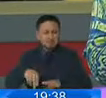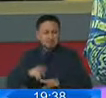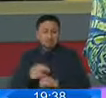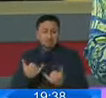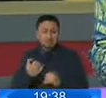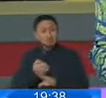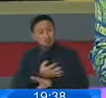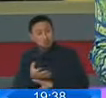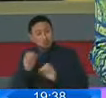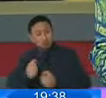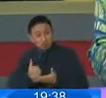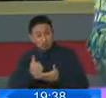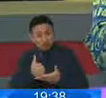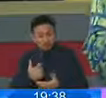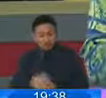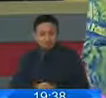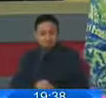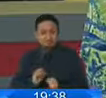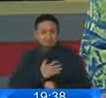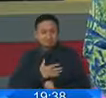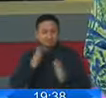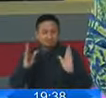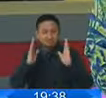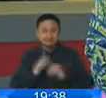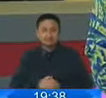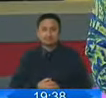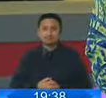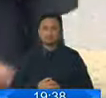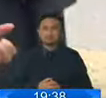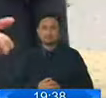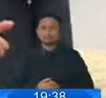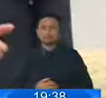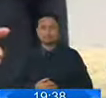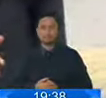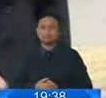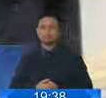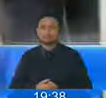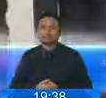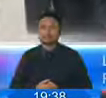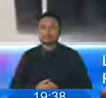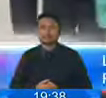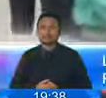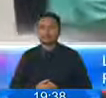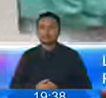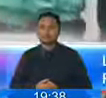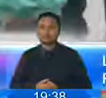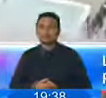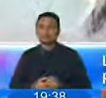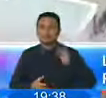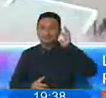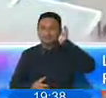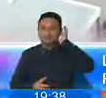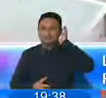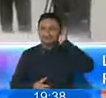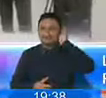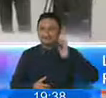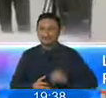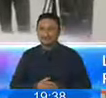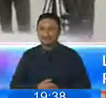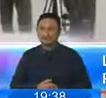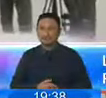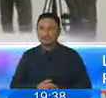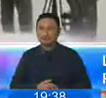ayudarlo. Si no sabe cómo, ponga atención a la siguiente nota. Se acerca el fin del año escolar en la región Sierra, pero primero, los estudiantes